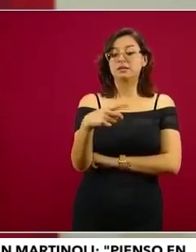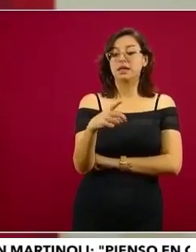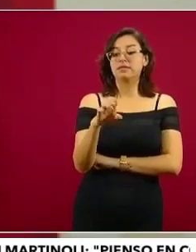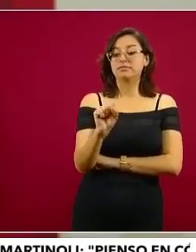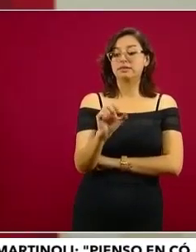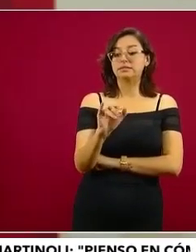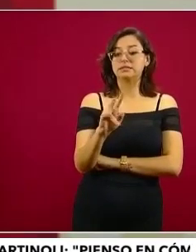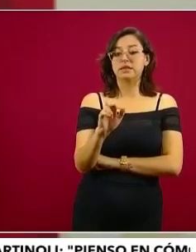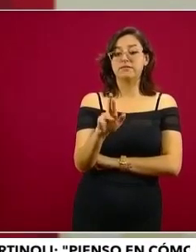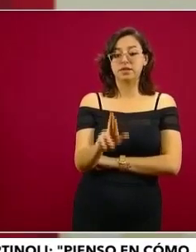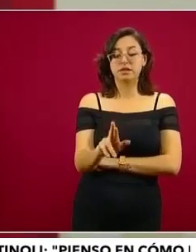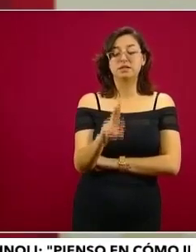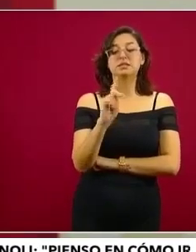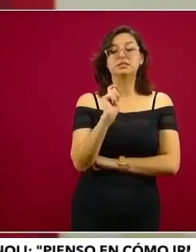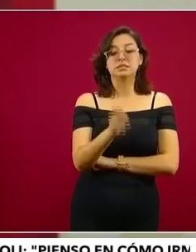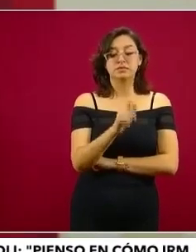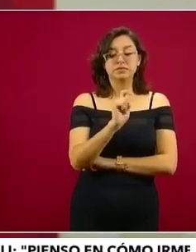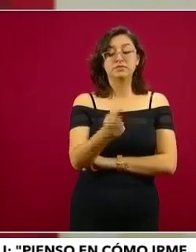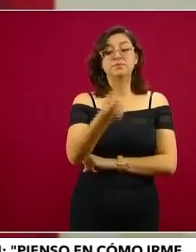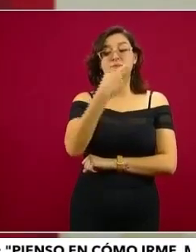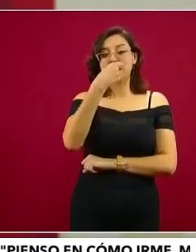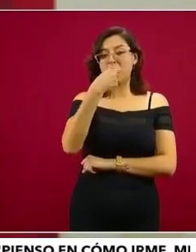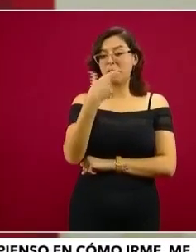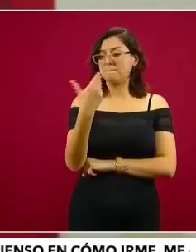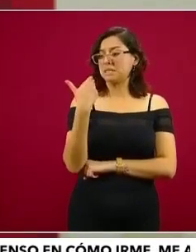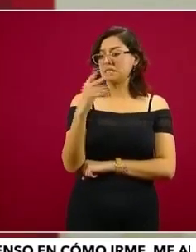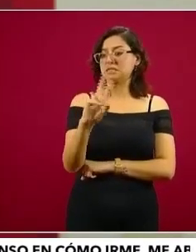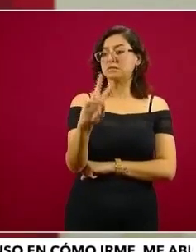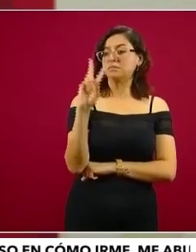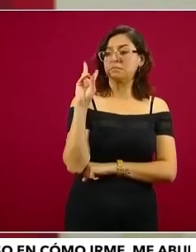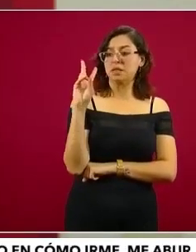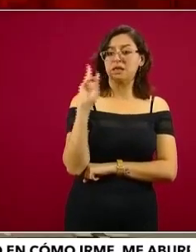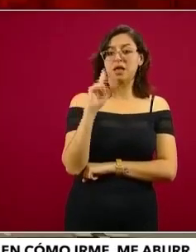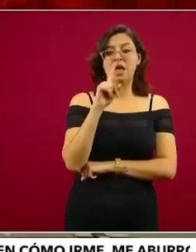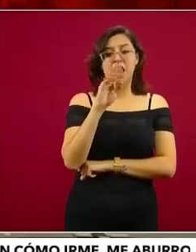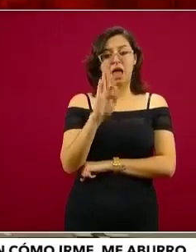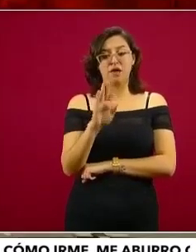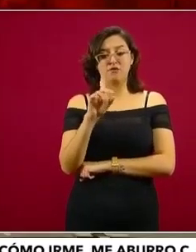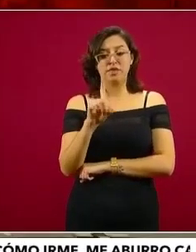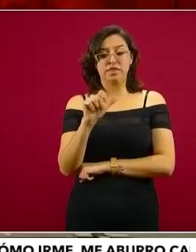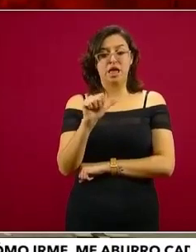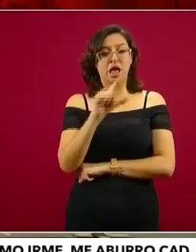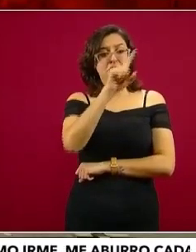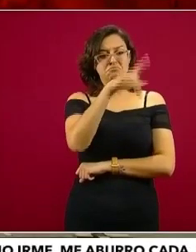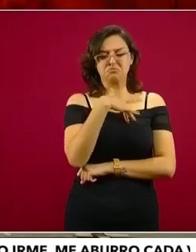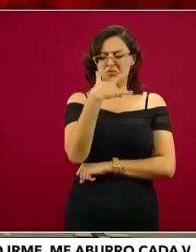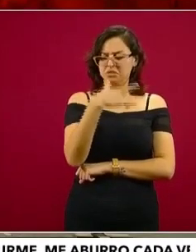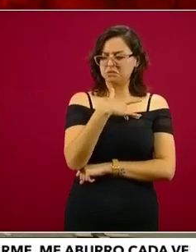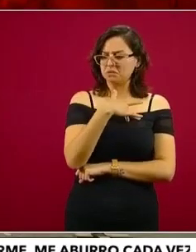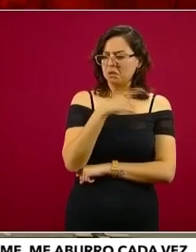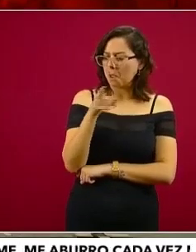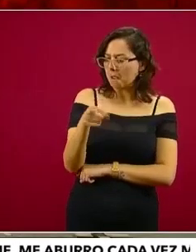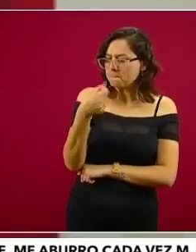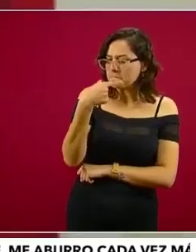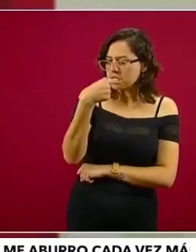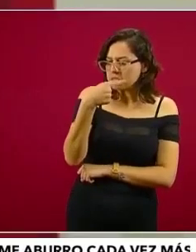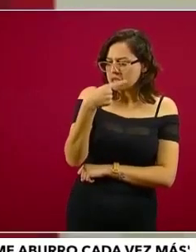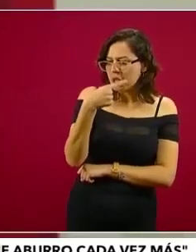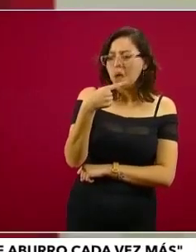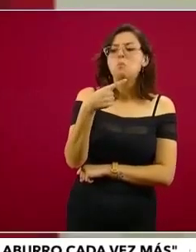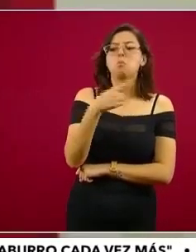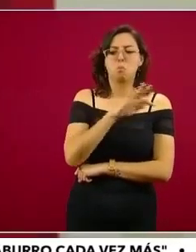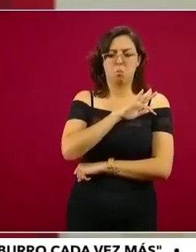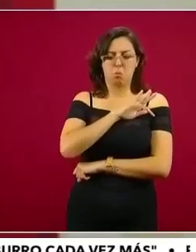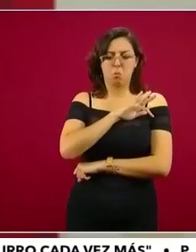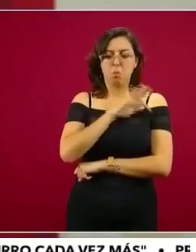este antiviral recientemente, me parece que fue el viernes, la FDA consideró que podía autorizarlo,